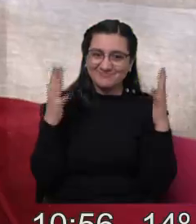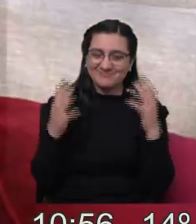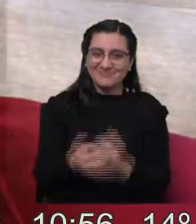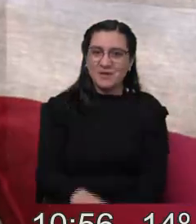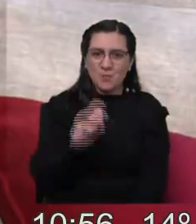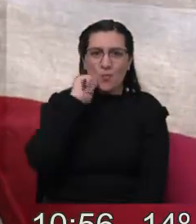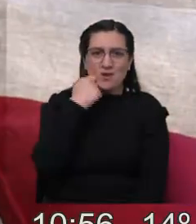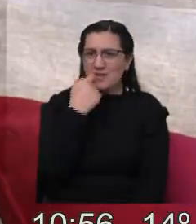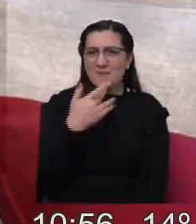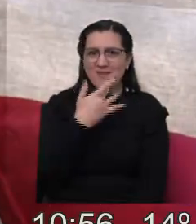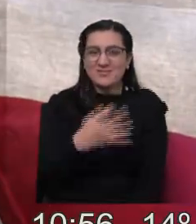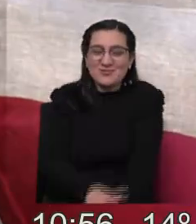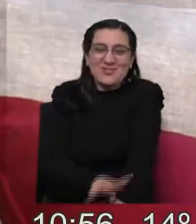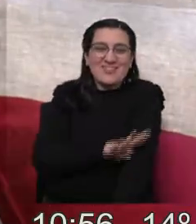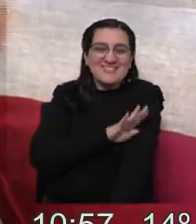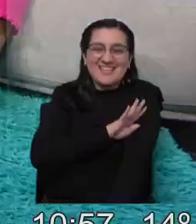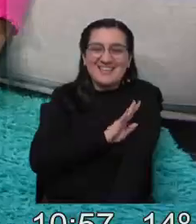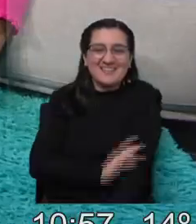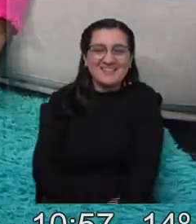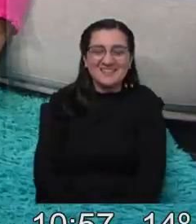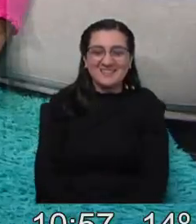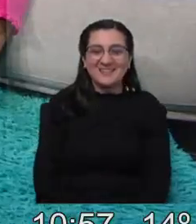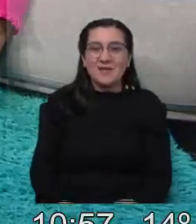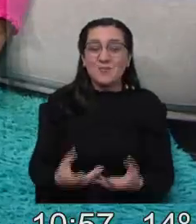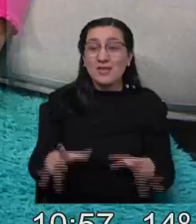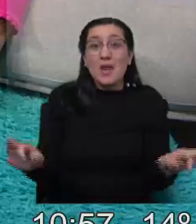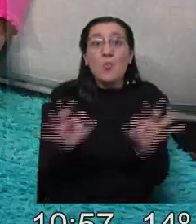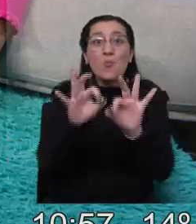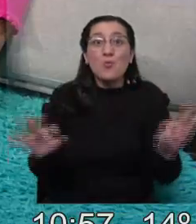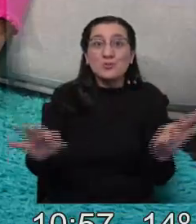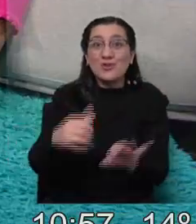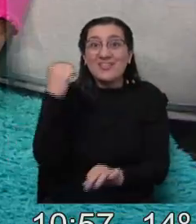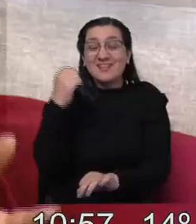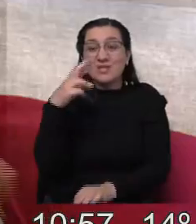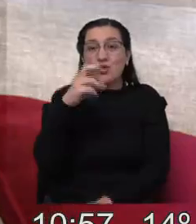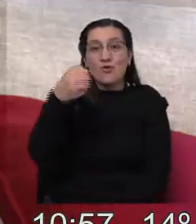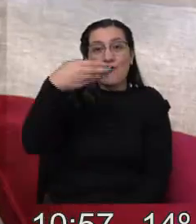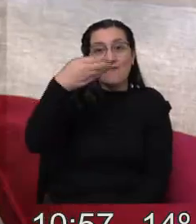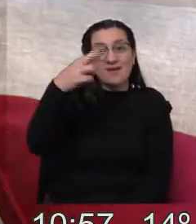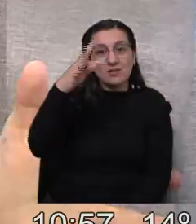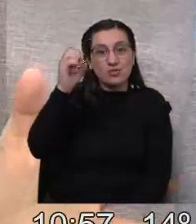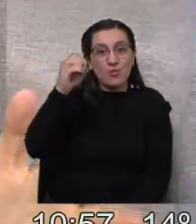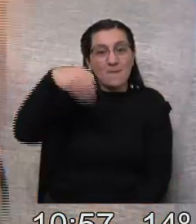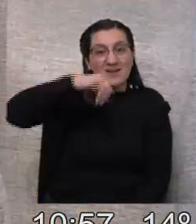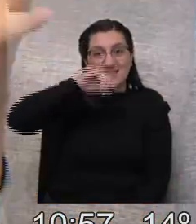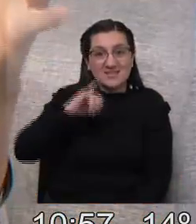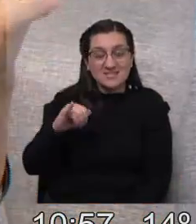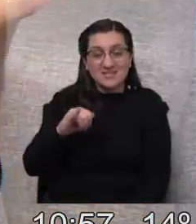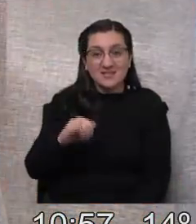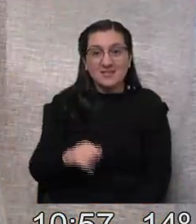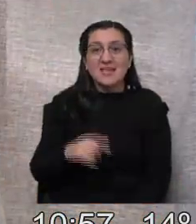Genial, esa maravilla, me estoy erizada. ¿Y el músico atrás, me encantó? El músico atrás, Roberto Martínez del Puerto, que venía. Pepi, hincha